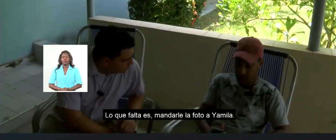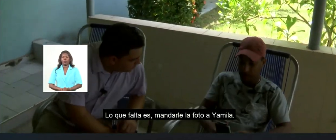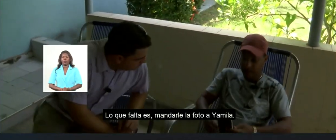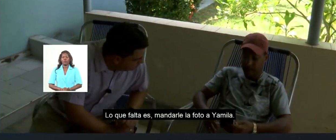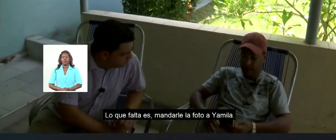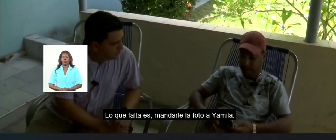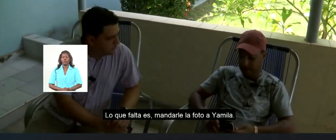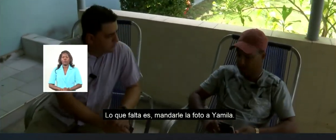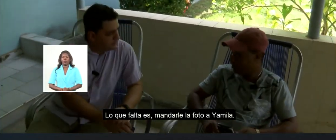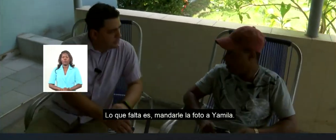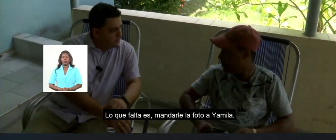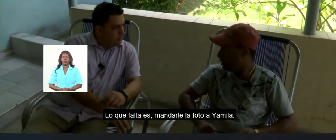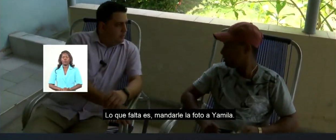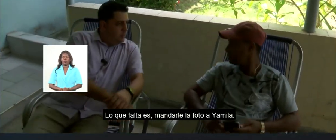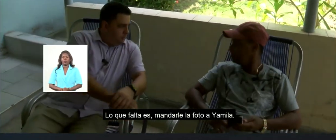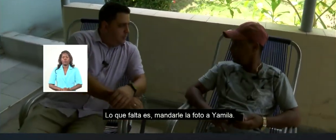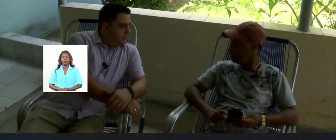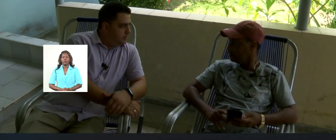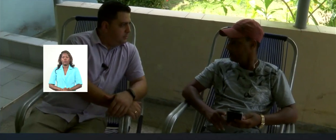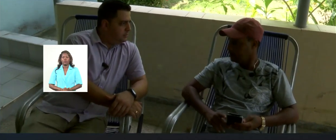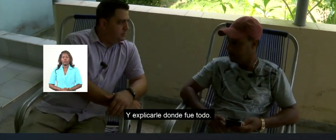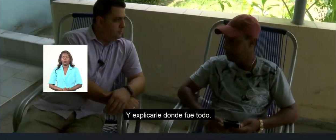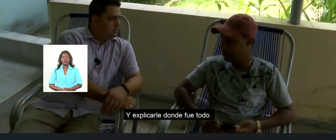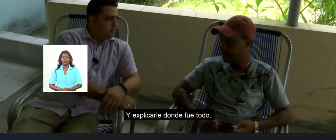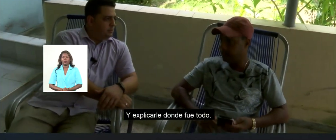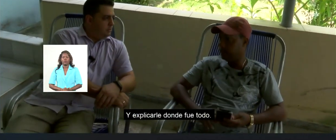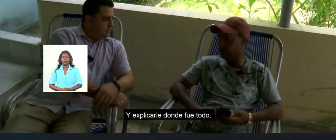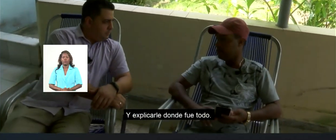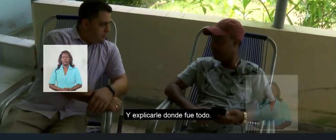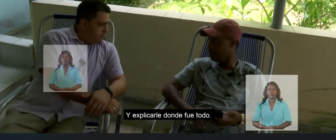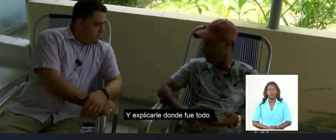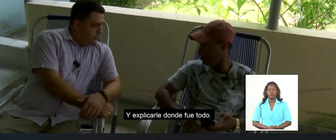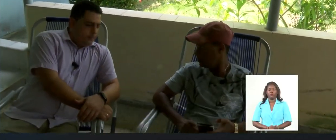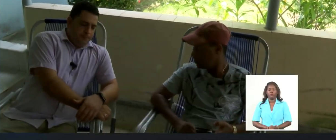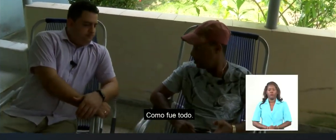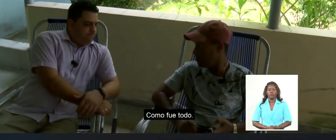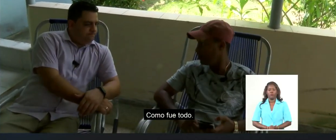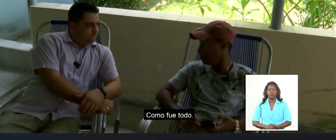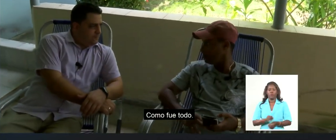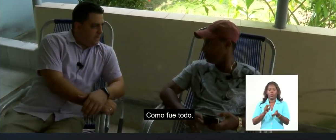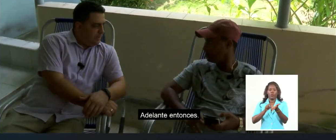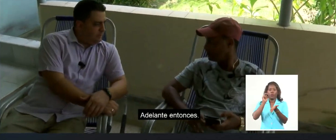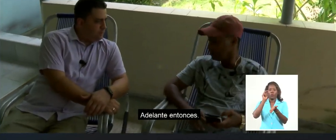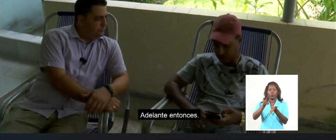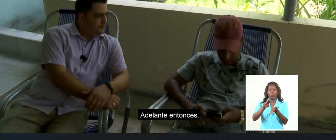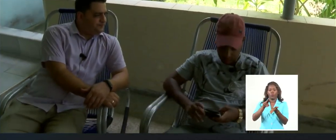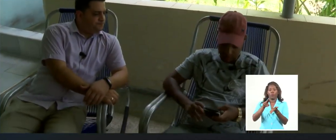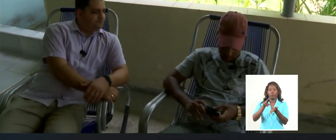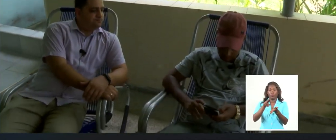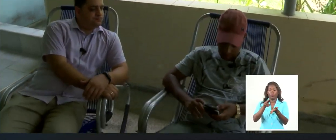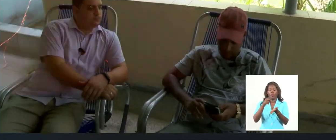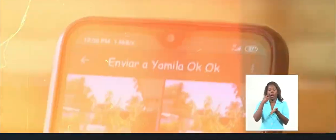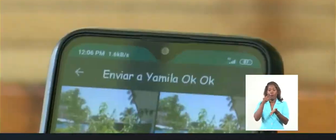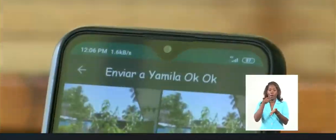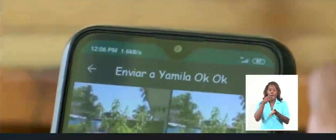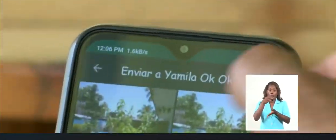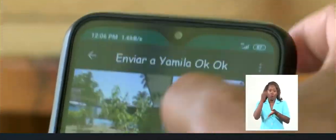Me encantaría mandarle la foto a mí y mirarle dónde fue todo. Adelante mucho.